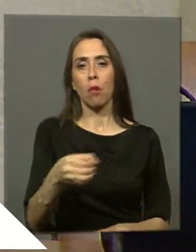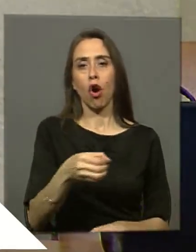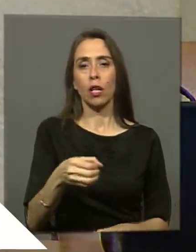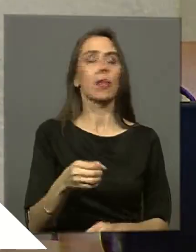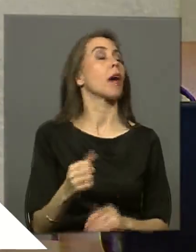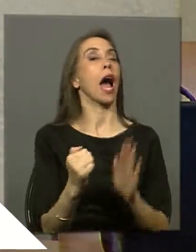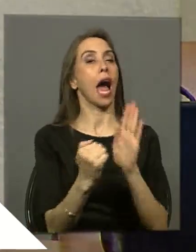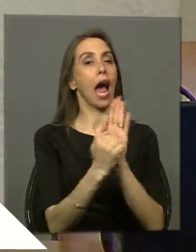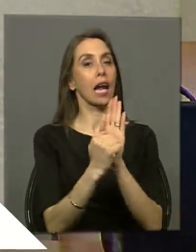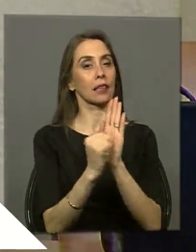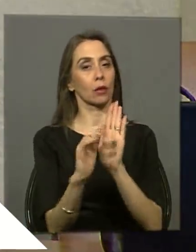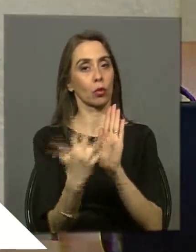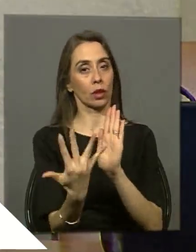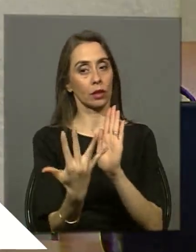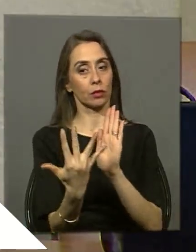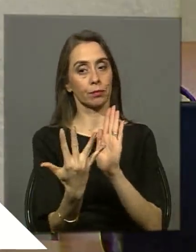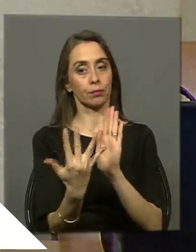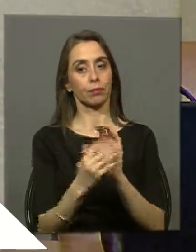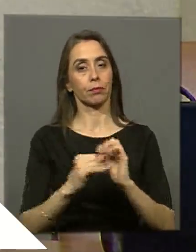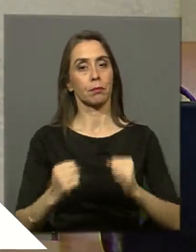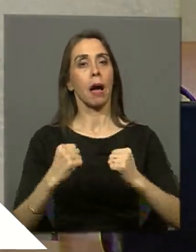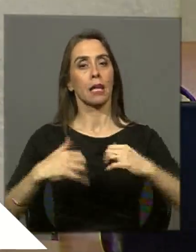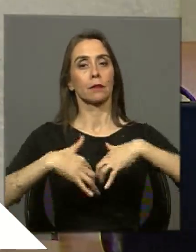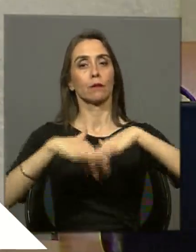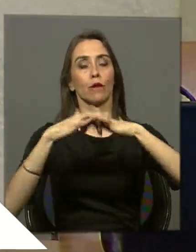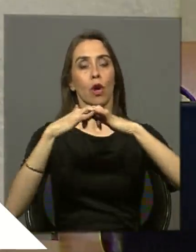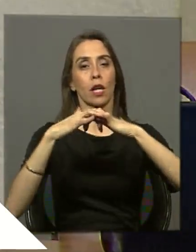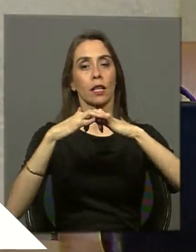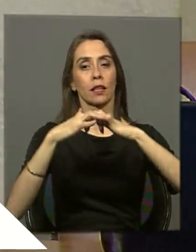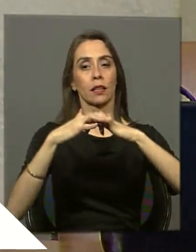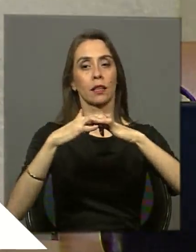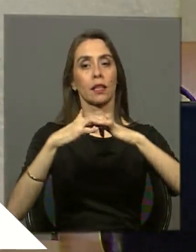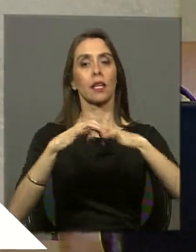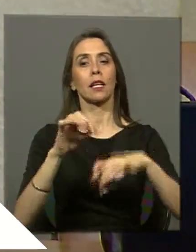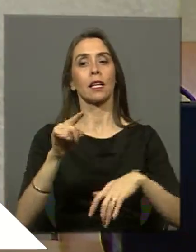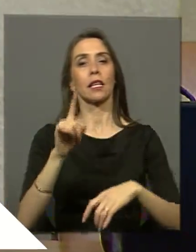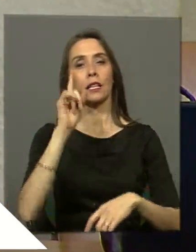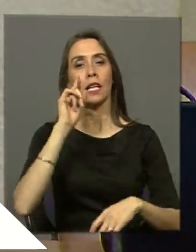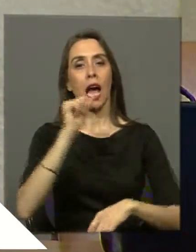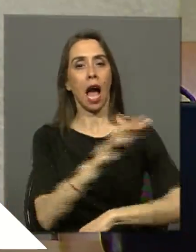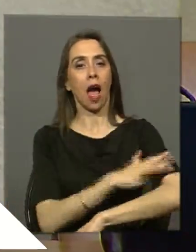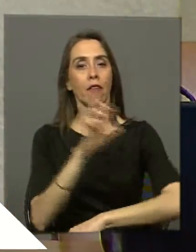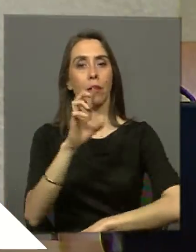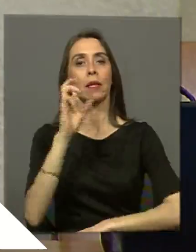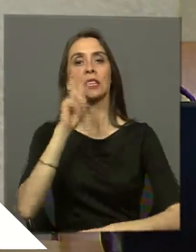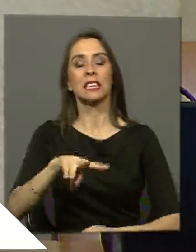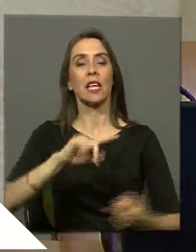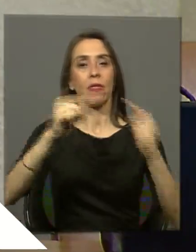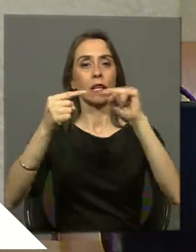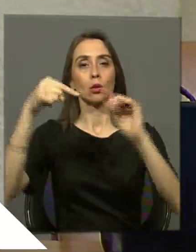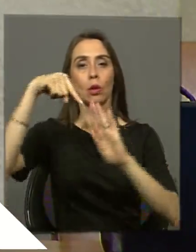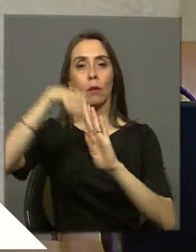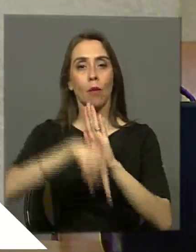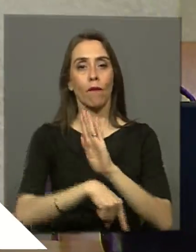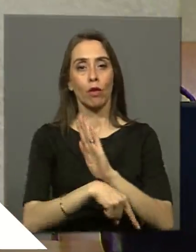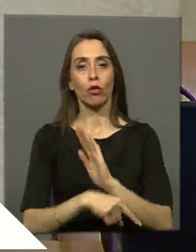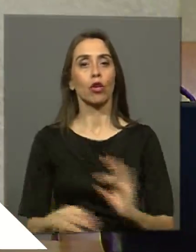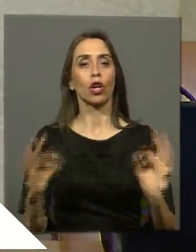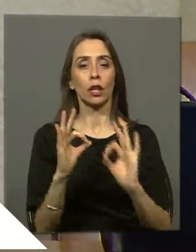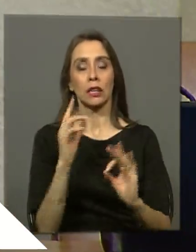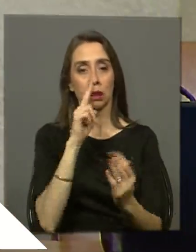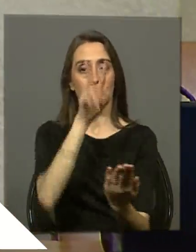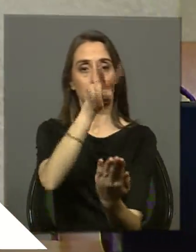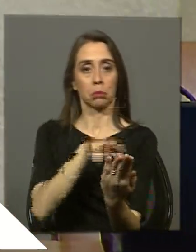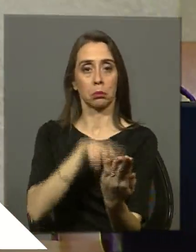el artículo quinto es seguir fortaleciendo este modelo sin haberlo discutido en profundidad y sin además no tener a la